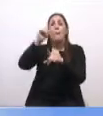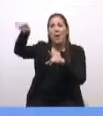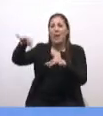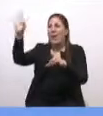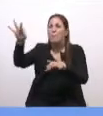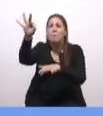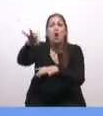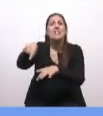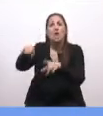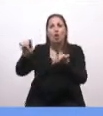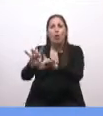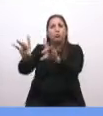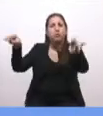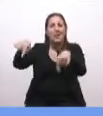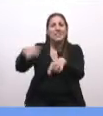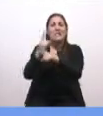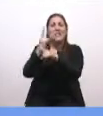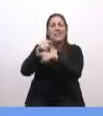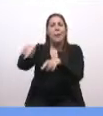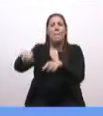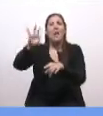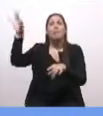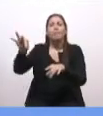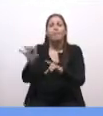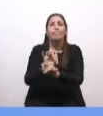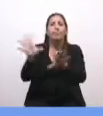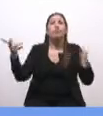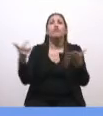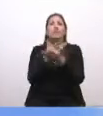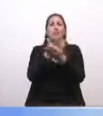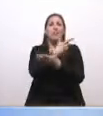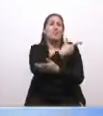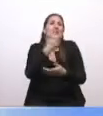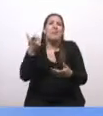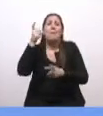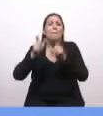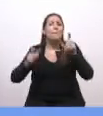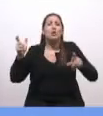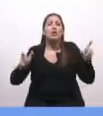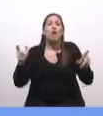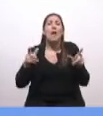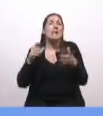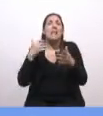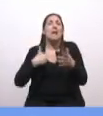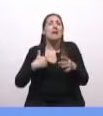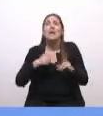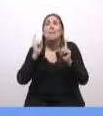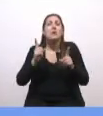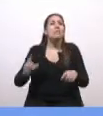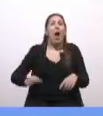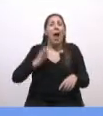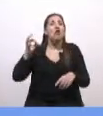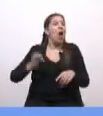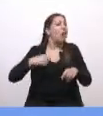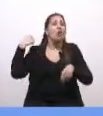infecciones infecciones que afectan a cientos de argentinos que enferman a cientos de argentinos todos los años